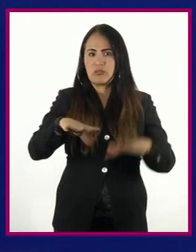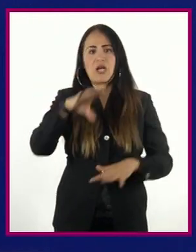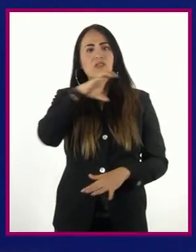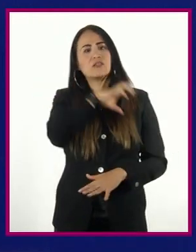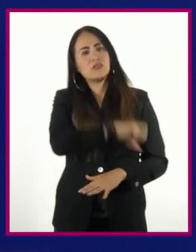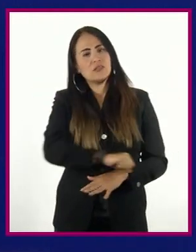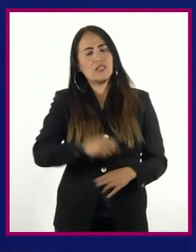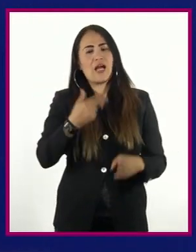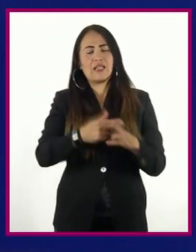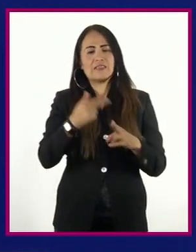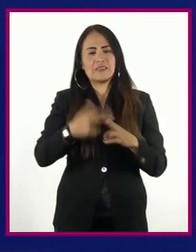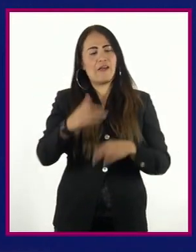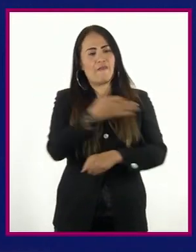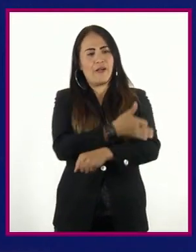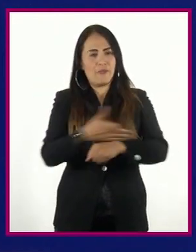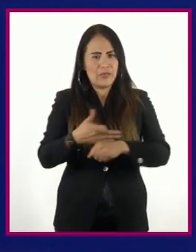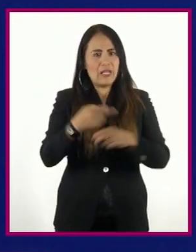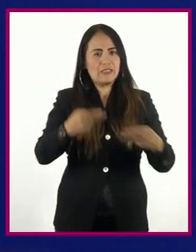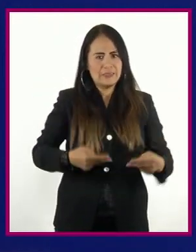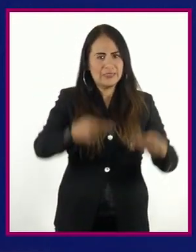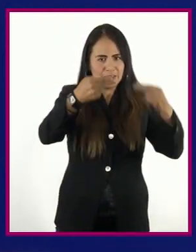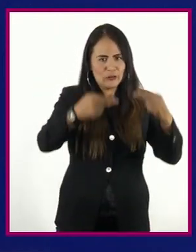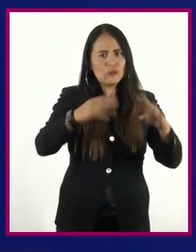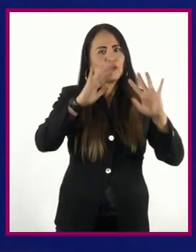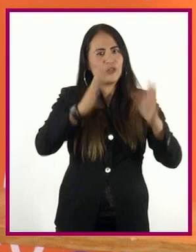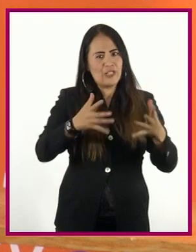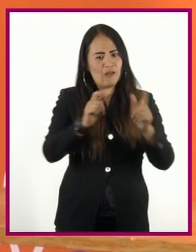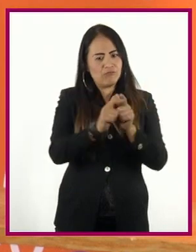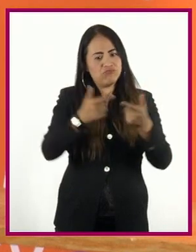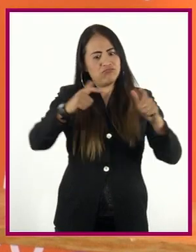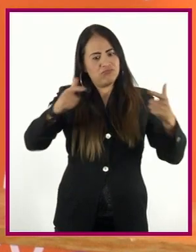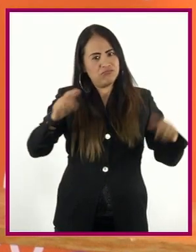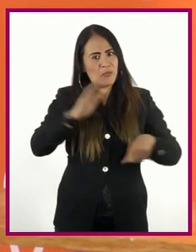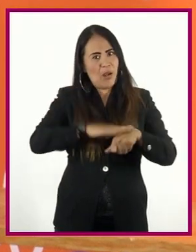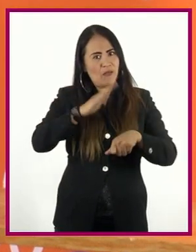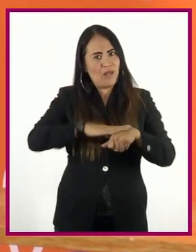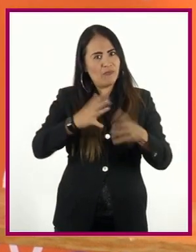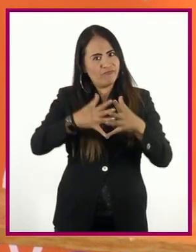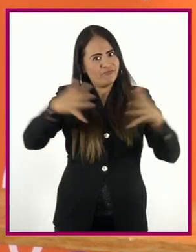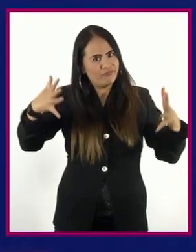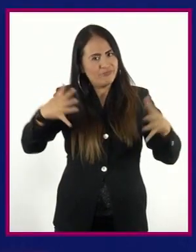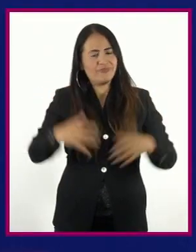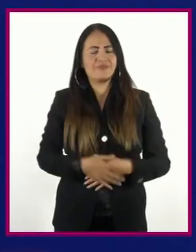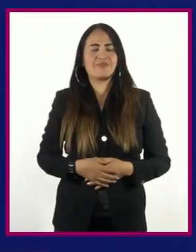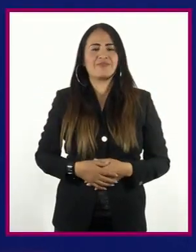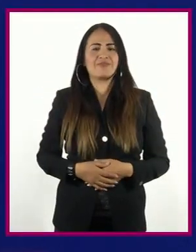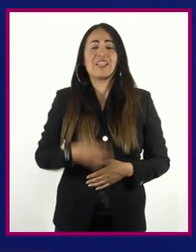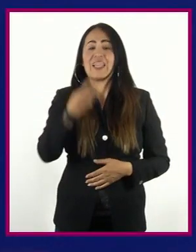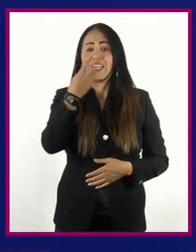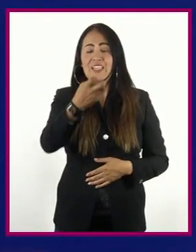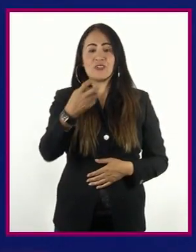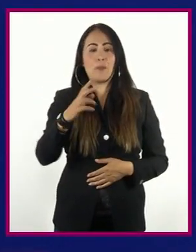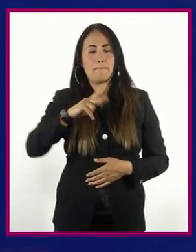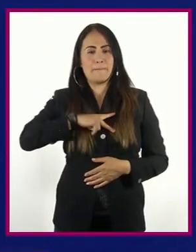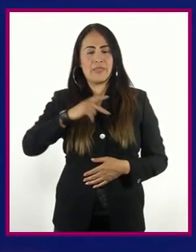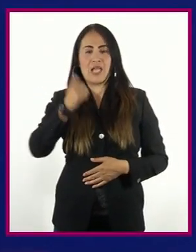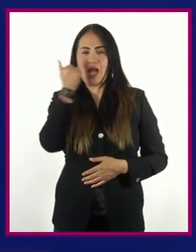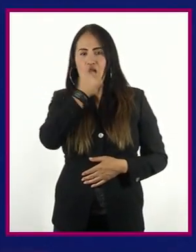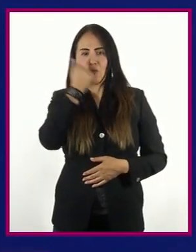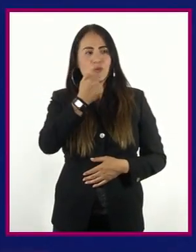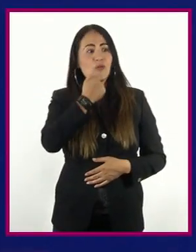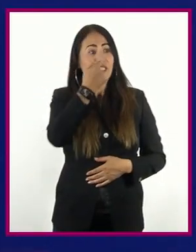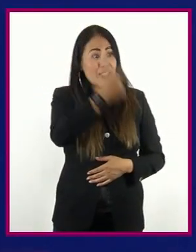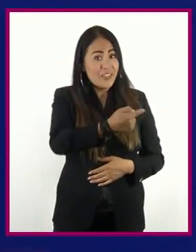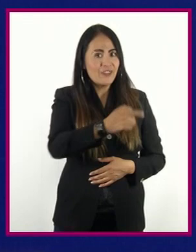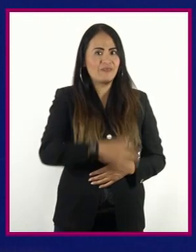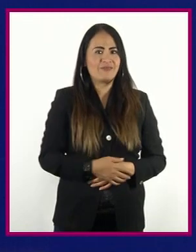la familia tuvo un local que fue creciendo con el tiempo. Esto se lo mencionó mi alumno a su entrevistado